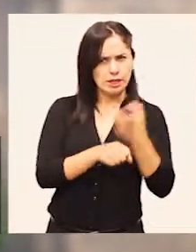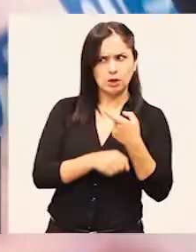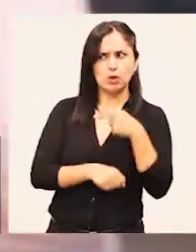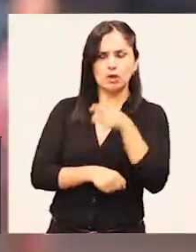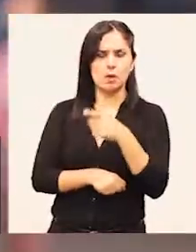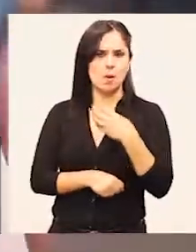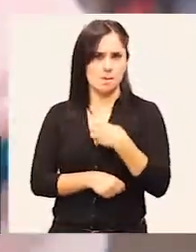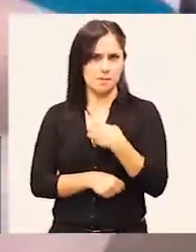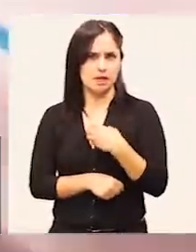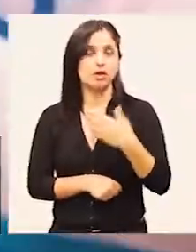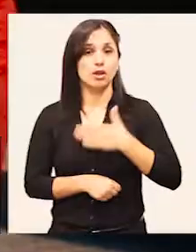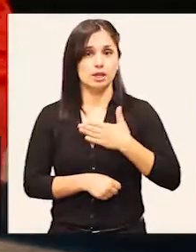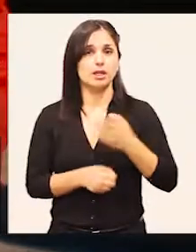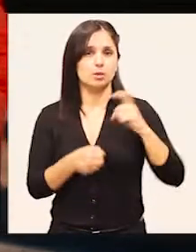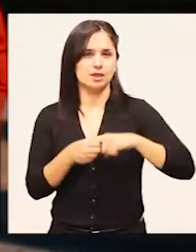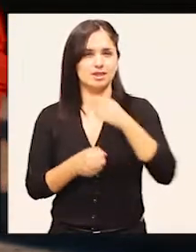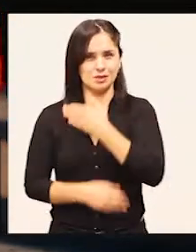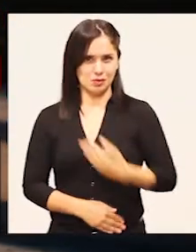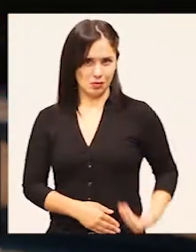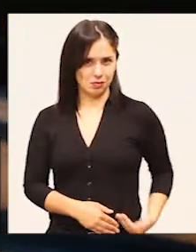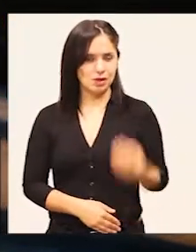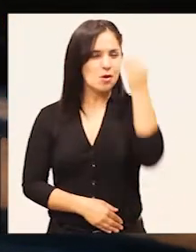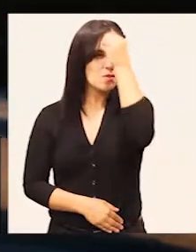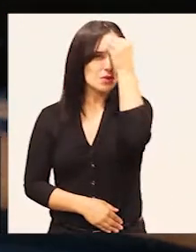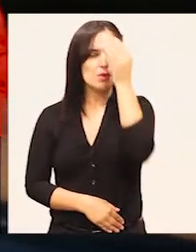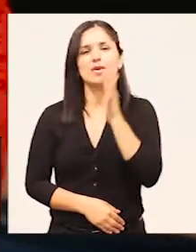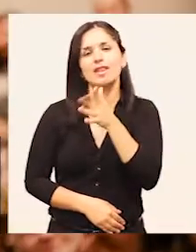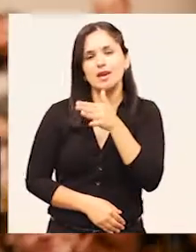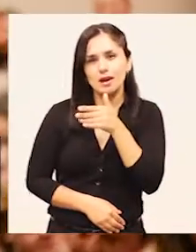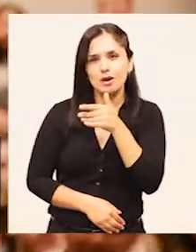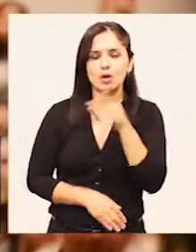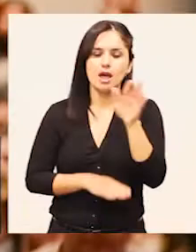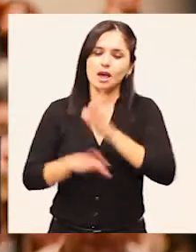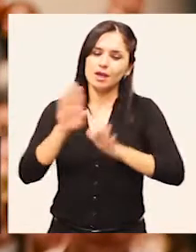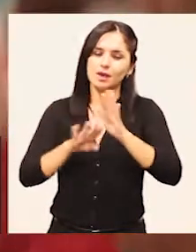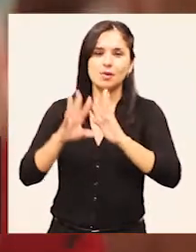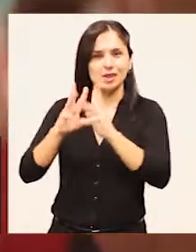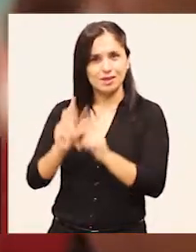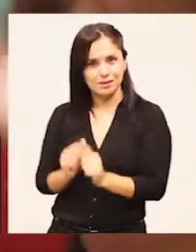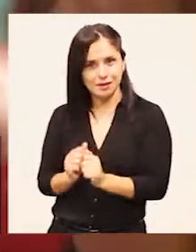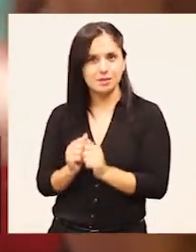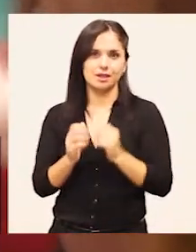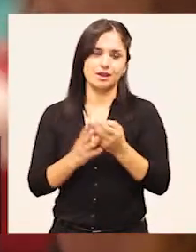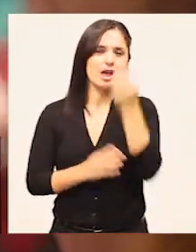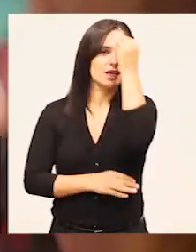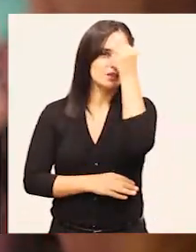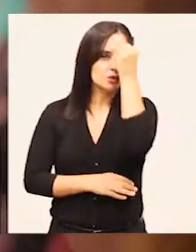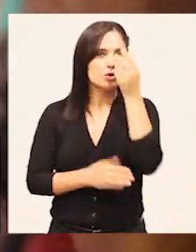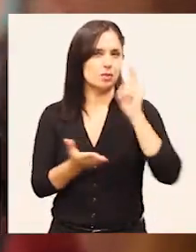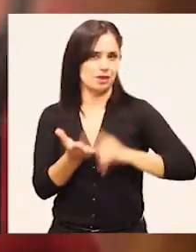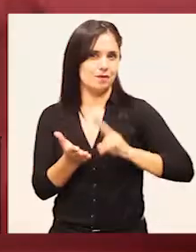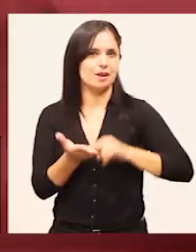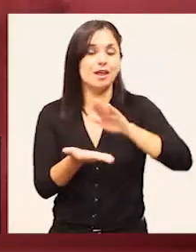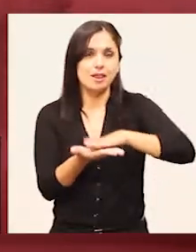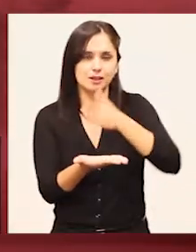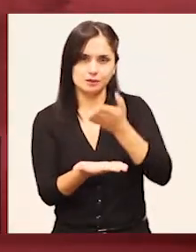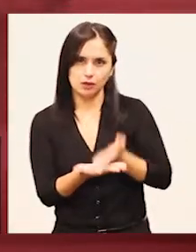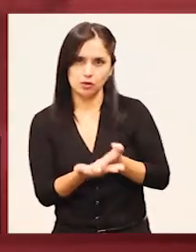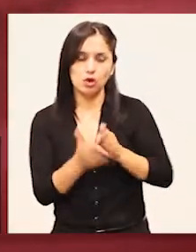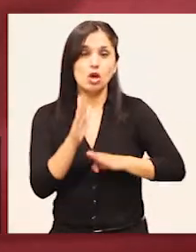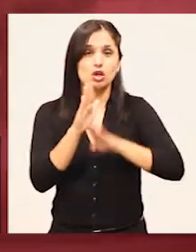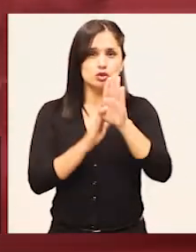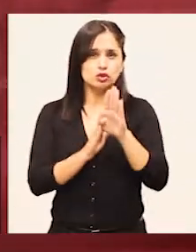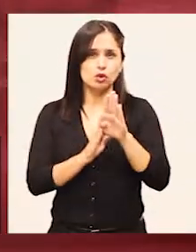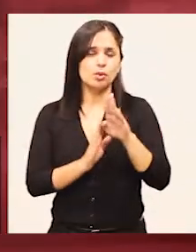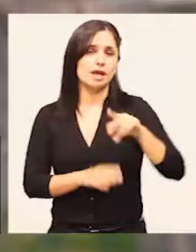tengan miedo. Quiero ser parte de un gobierno que se preocupe del agua, que cuide la familia, que se preocupe de verdad de la salud.